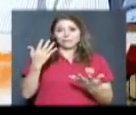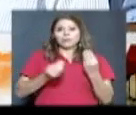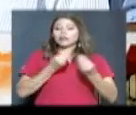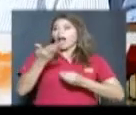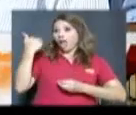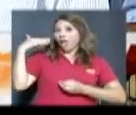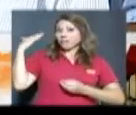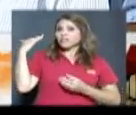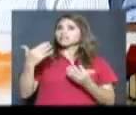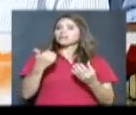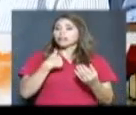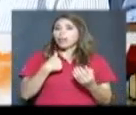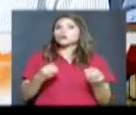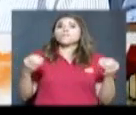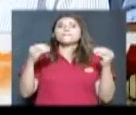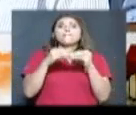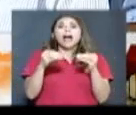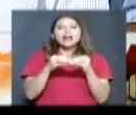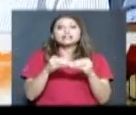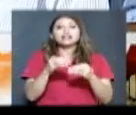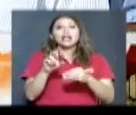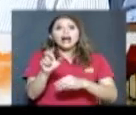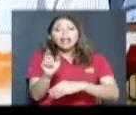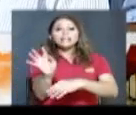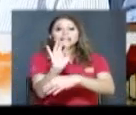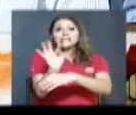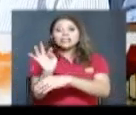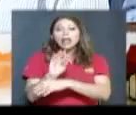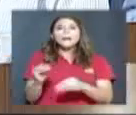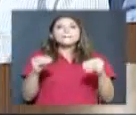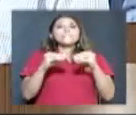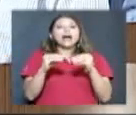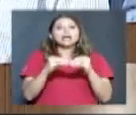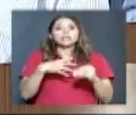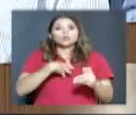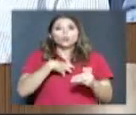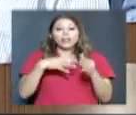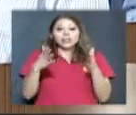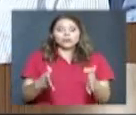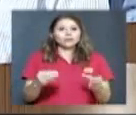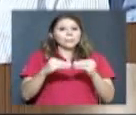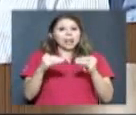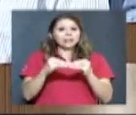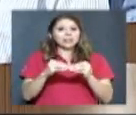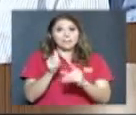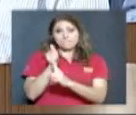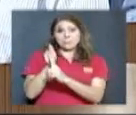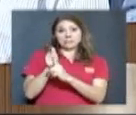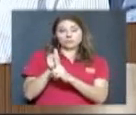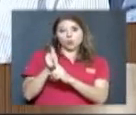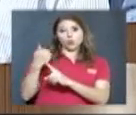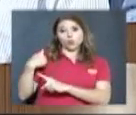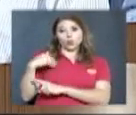canales, ustedes lo recuerdan, por lo menos había mucho más dueños, había mucho más, recuerdo el mismo Antonio cuando comenzó con el Canal 19, la gente podía acceder un poco,